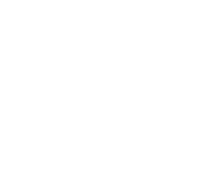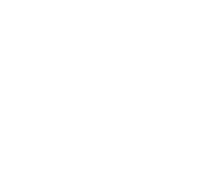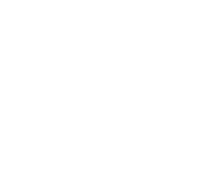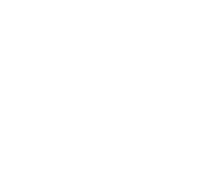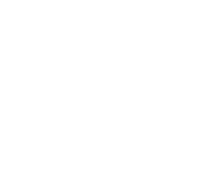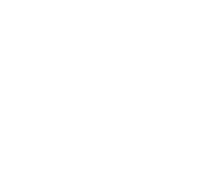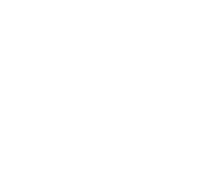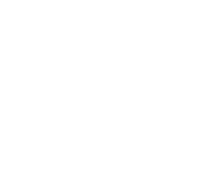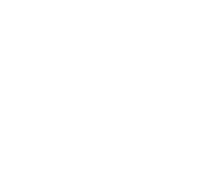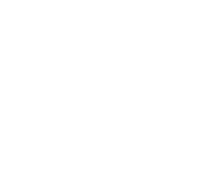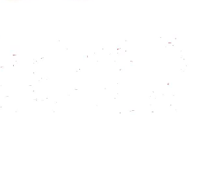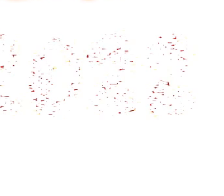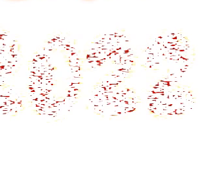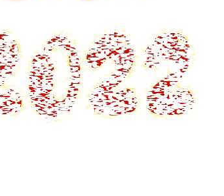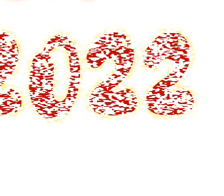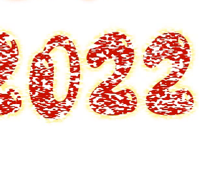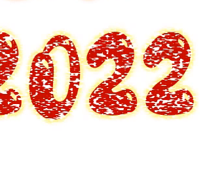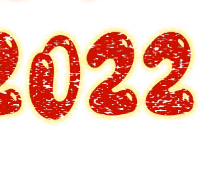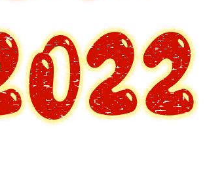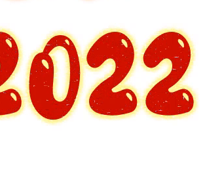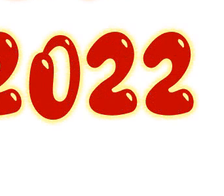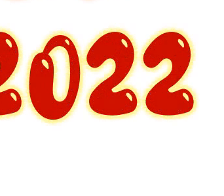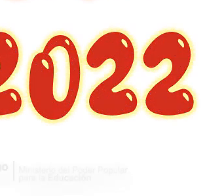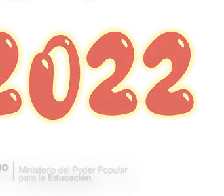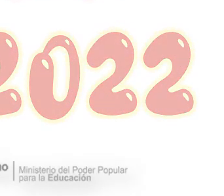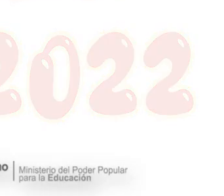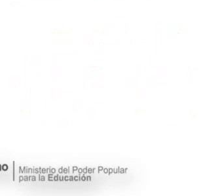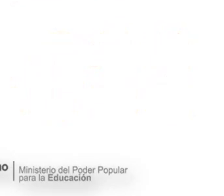calendario escolar 2021-2022